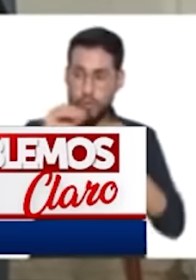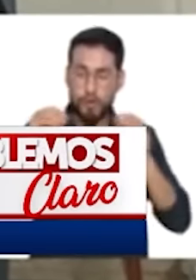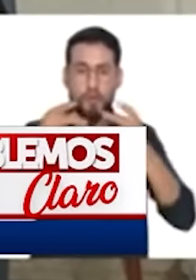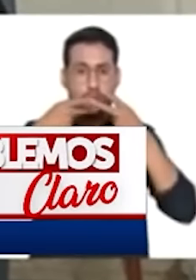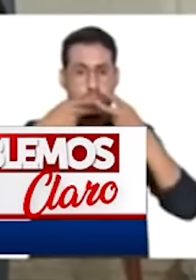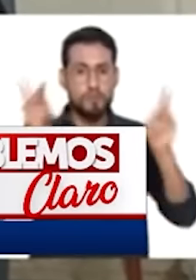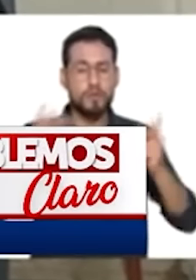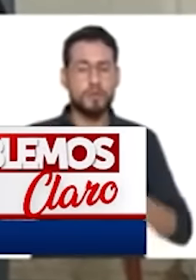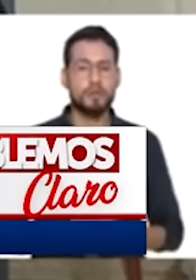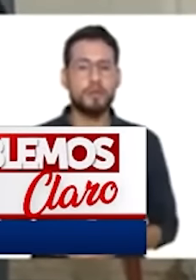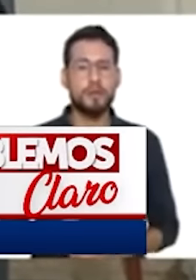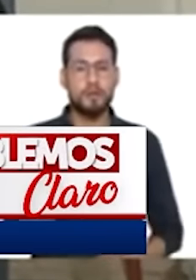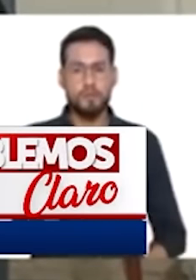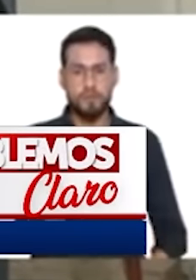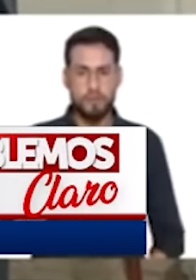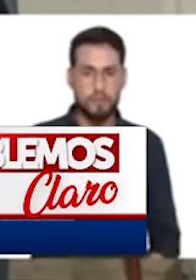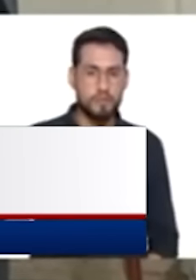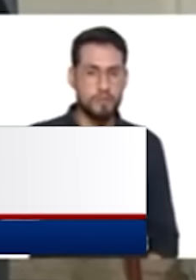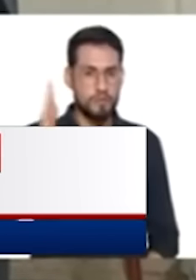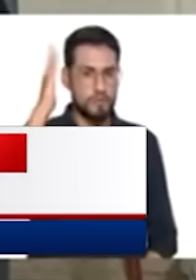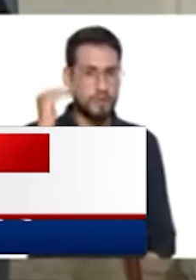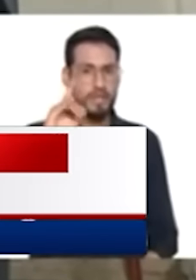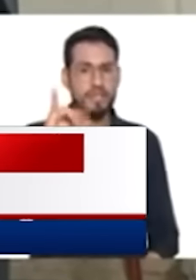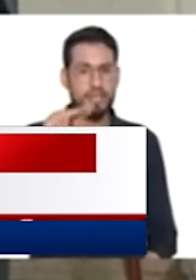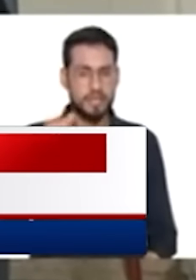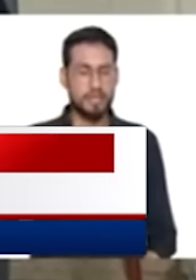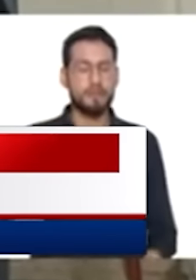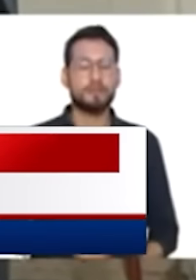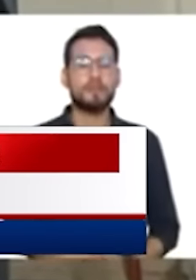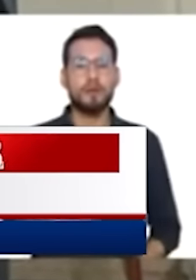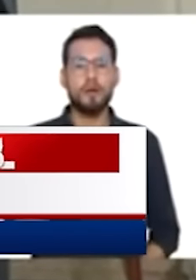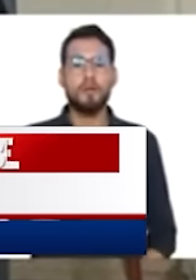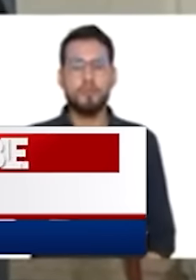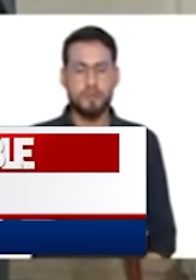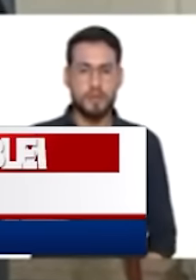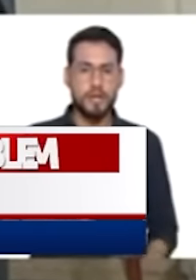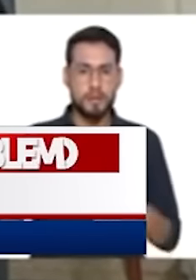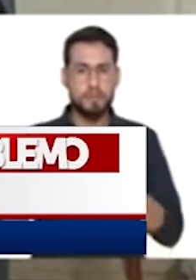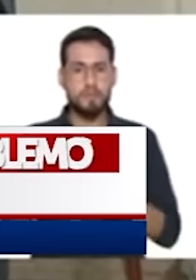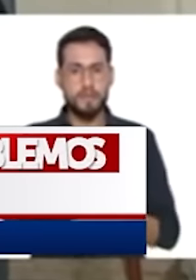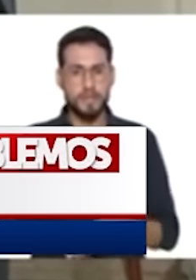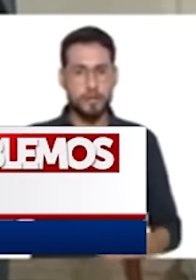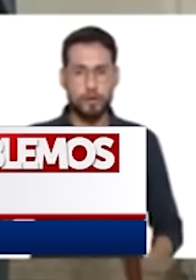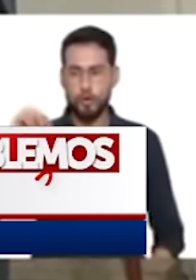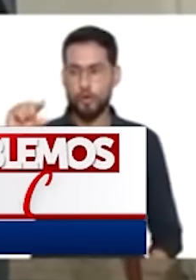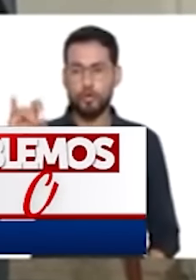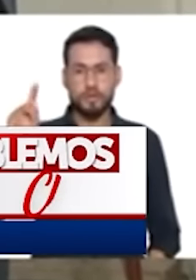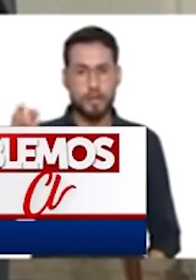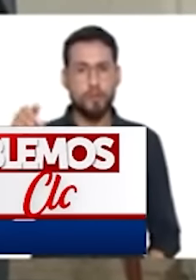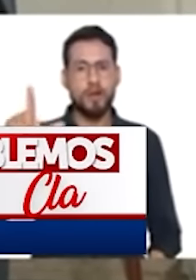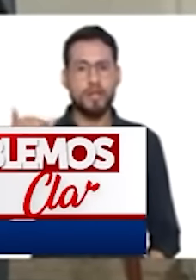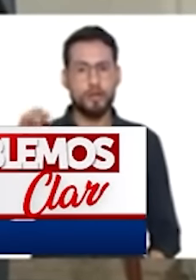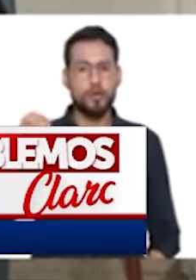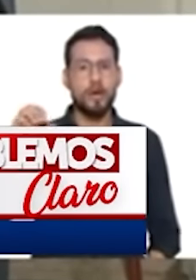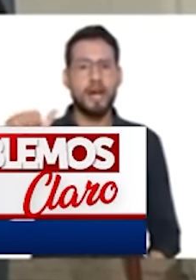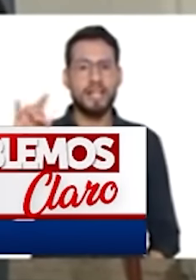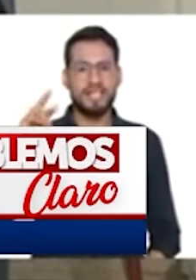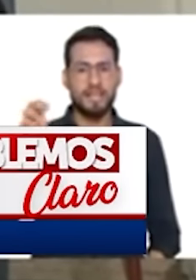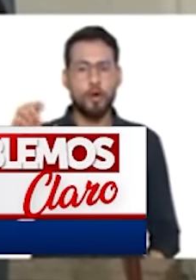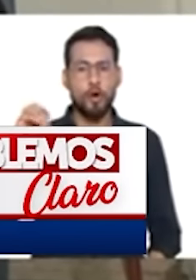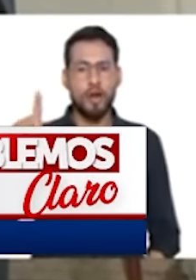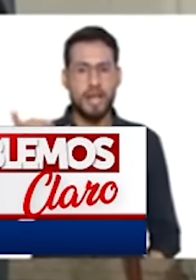comuníquese y publíquese de ineria boluarte segarra presidenta de la República Gustavo bolino Adrian olaya presidente del Consejo